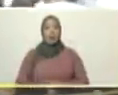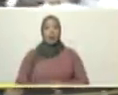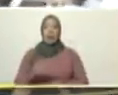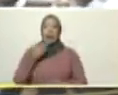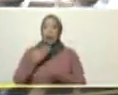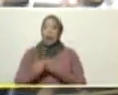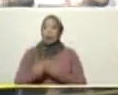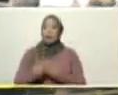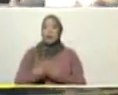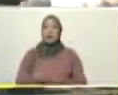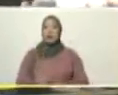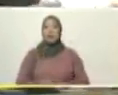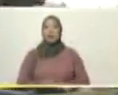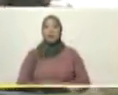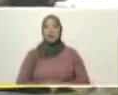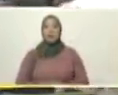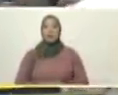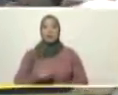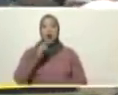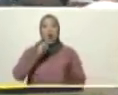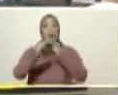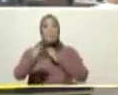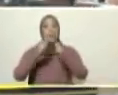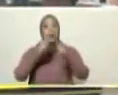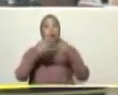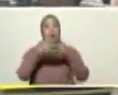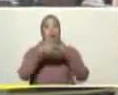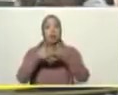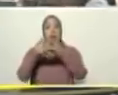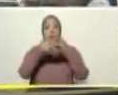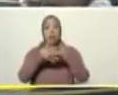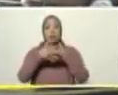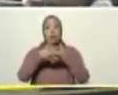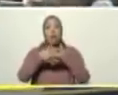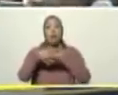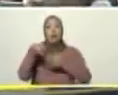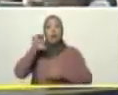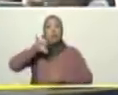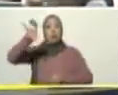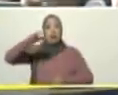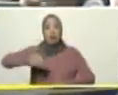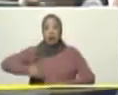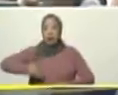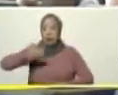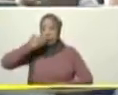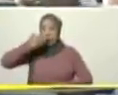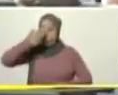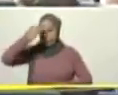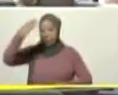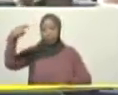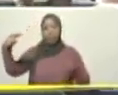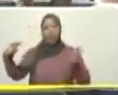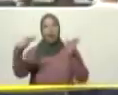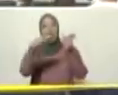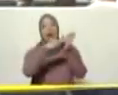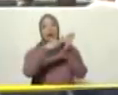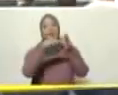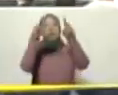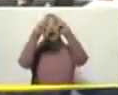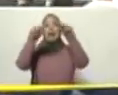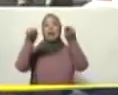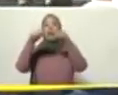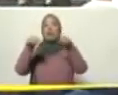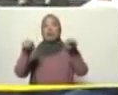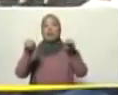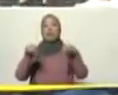Rania. Periodista de Estados Unidos y del Líbano, además. También, bueno, desde allá